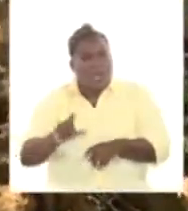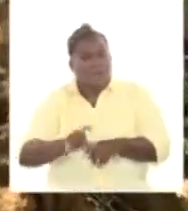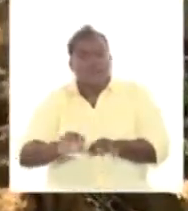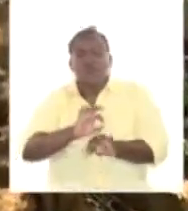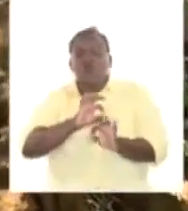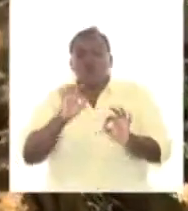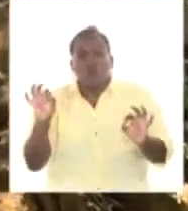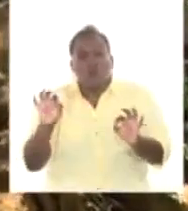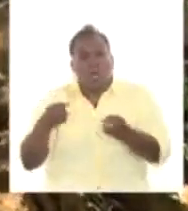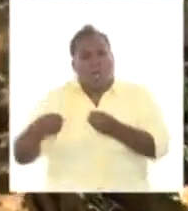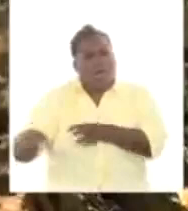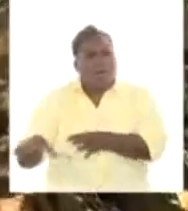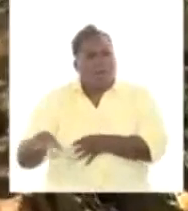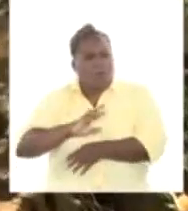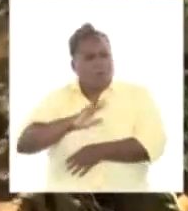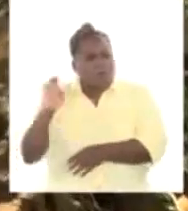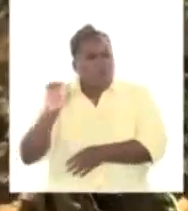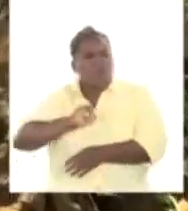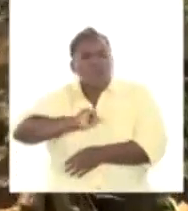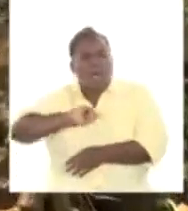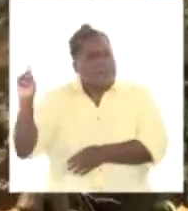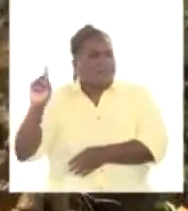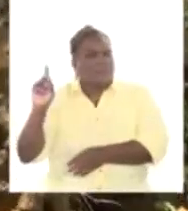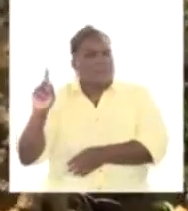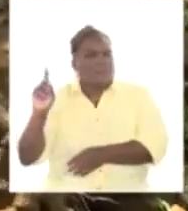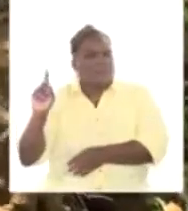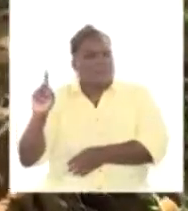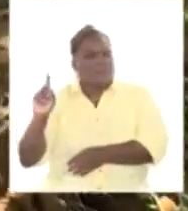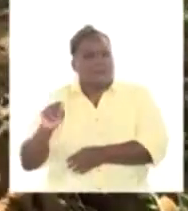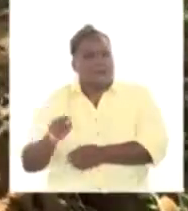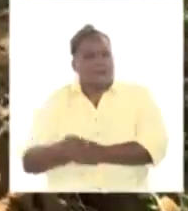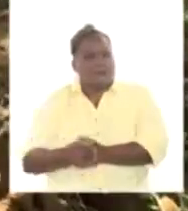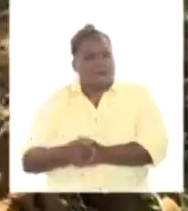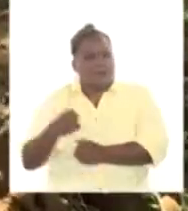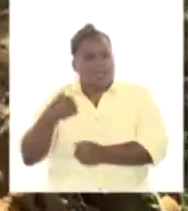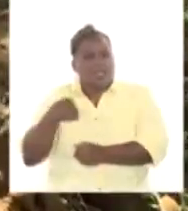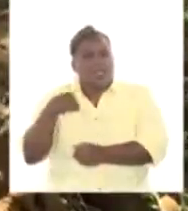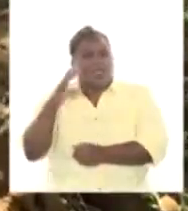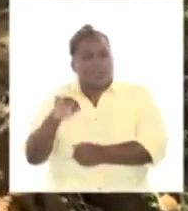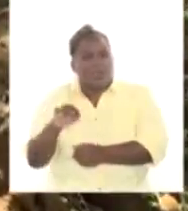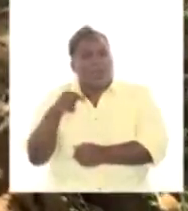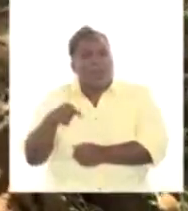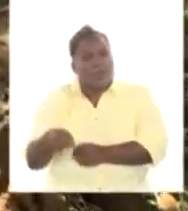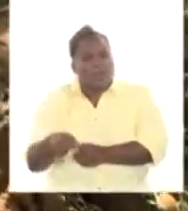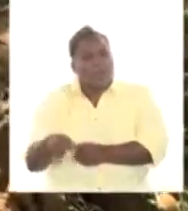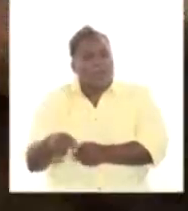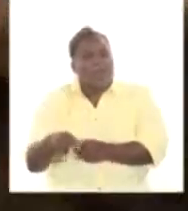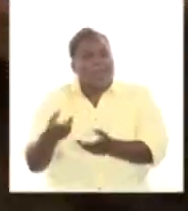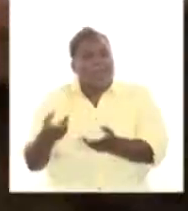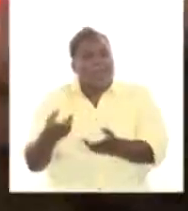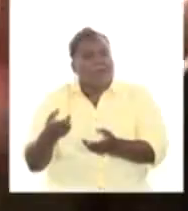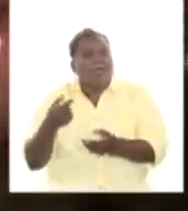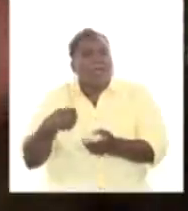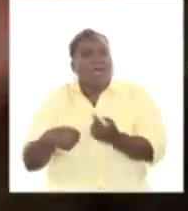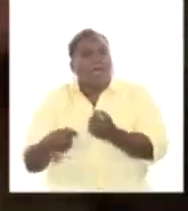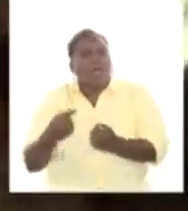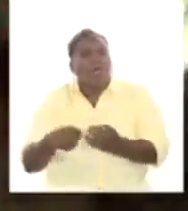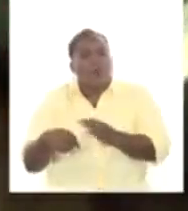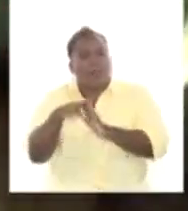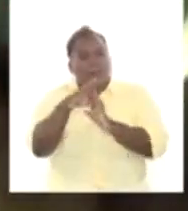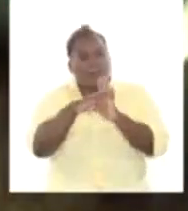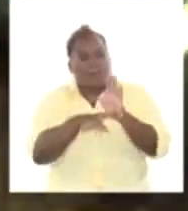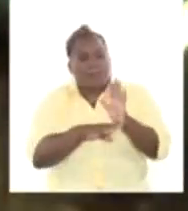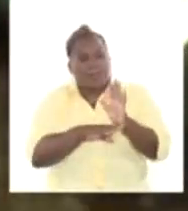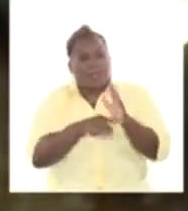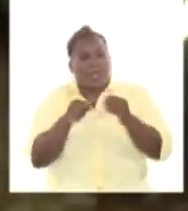revolución. Más. Y yo digo que hay que apostarle más. Habrá que tomar algunas medidas, pero digo